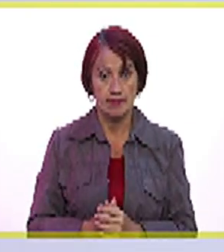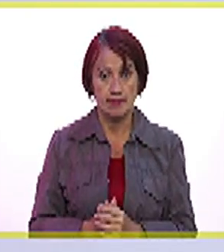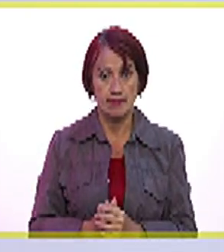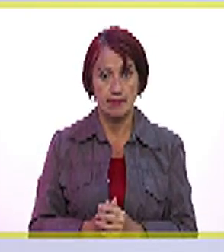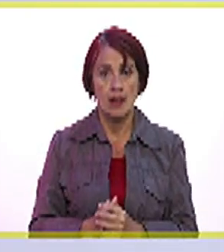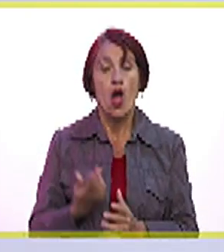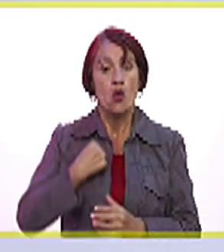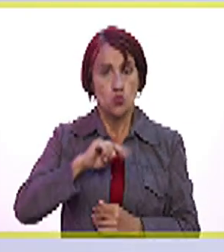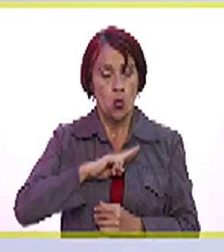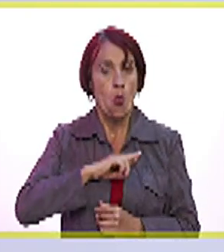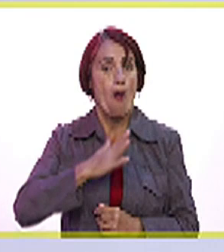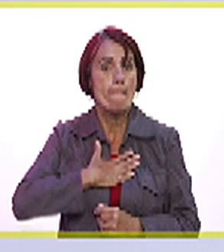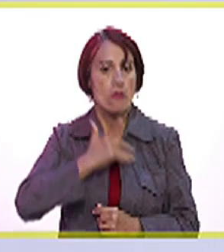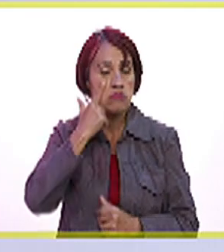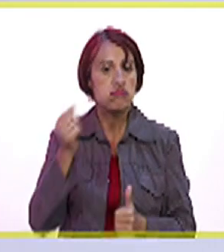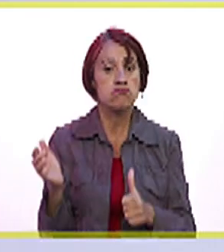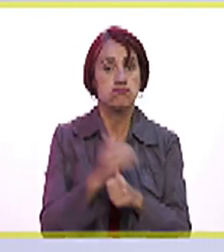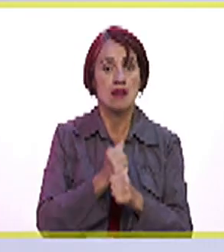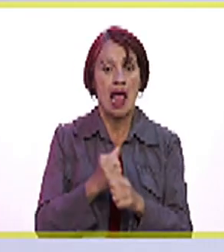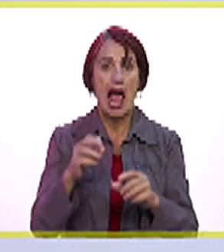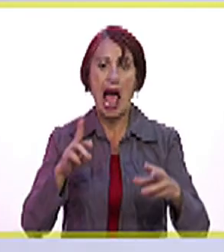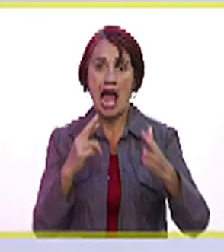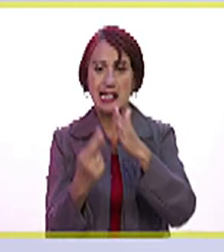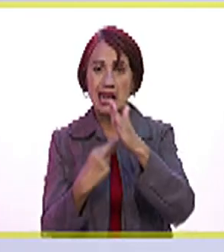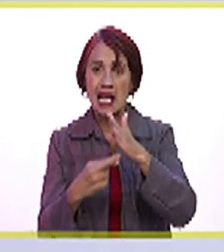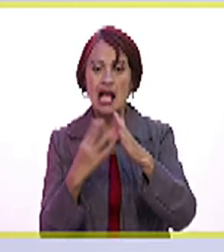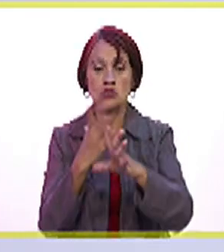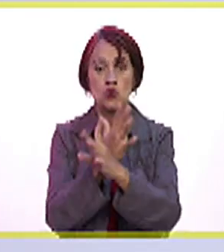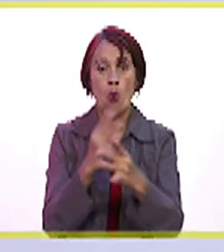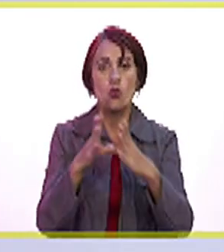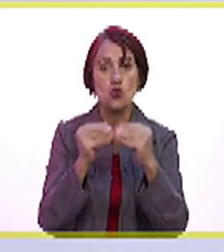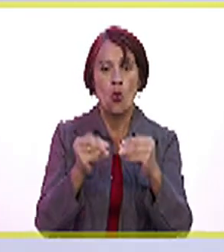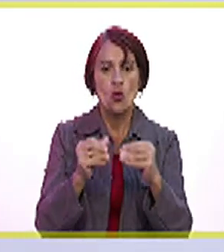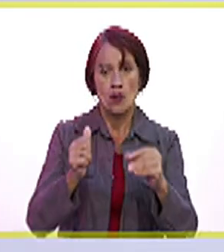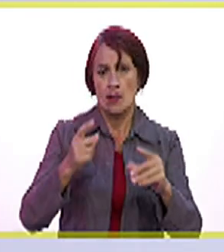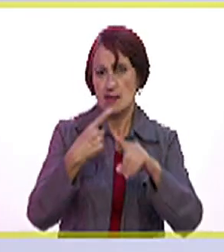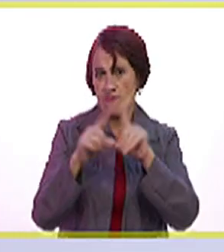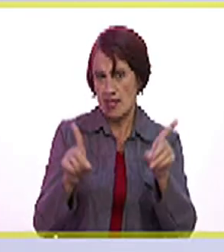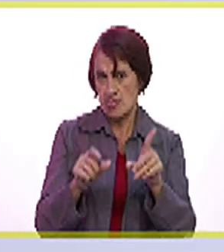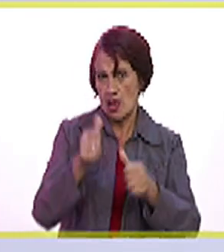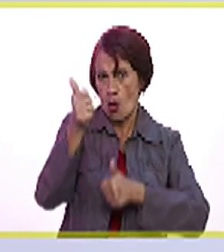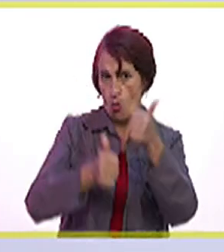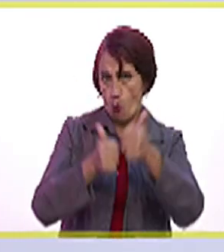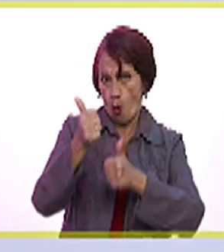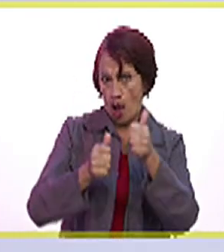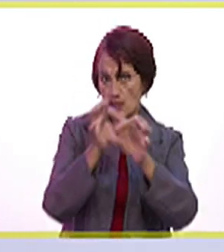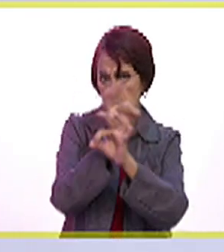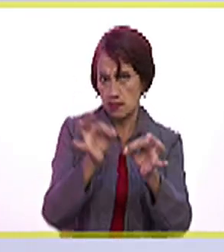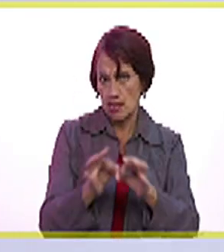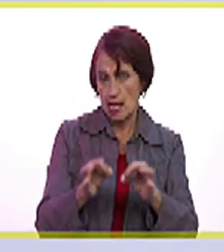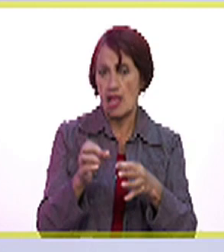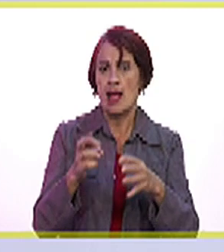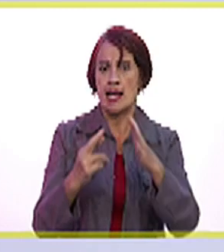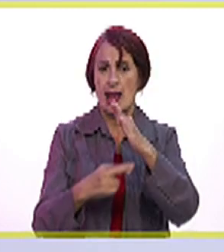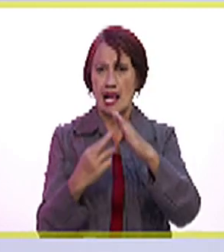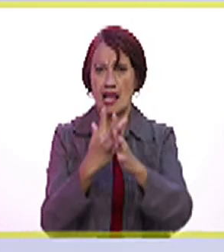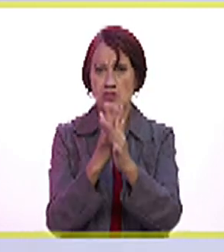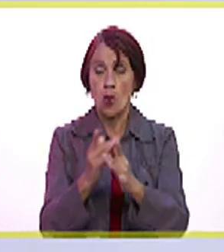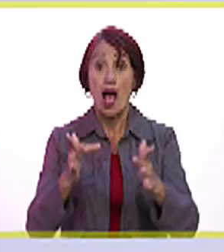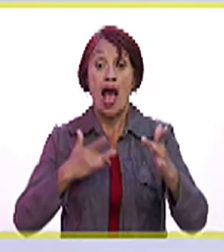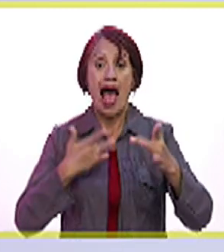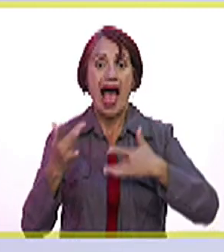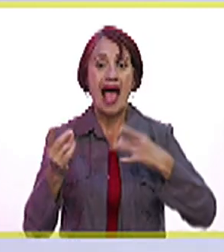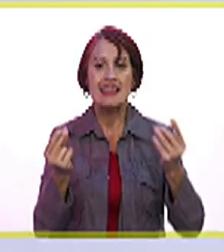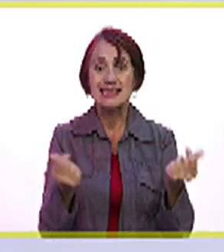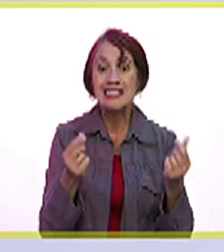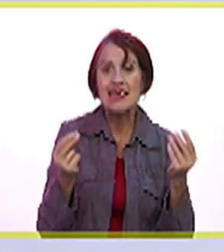Nosotros podemos conseguir dentro de la recreación diferentes tipos de ella. ¿Cuáles son los tipos de recreación? Activa,